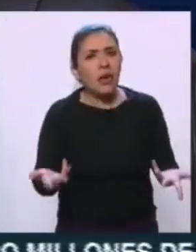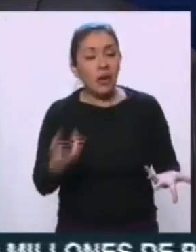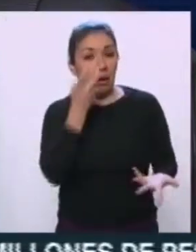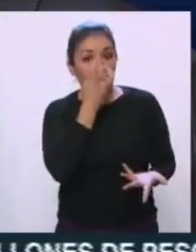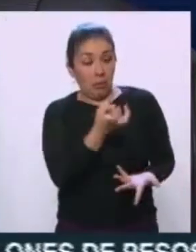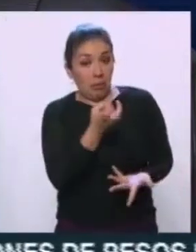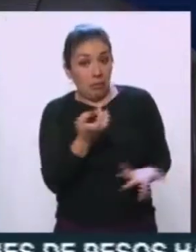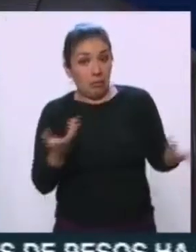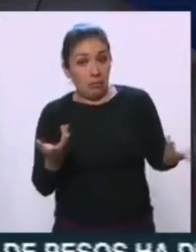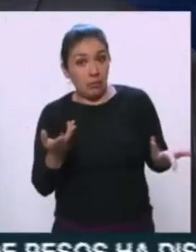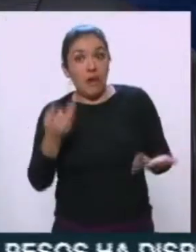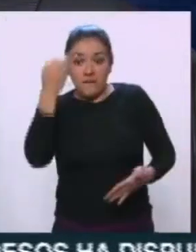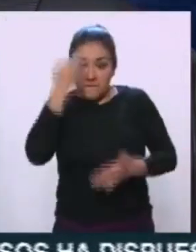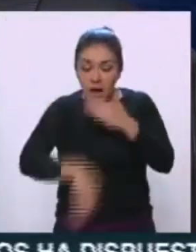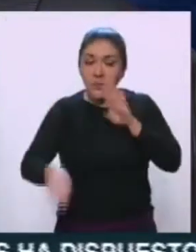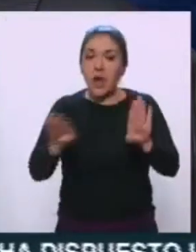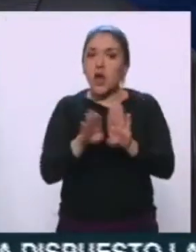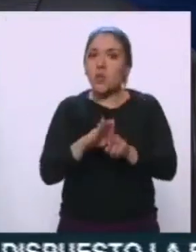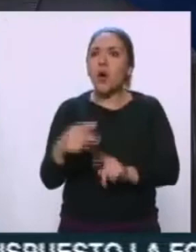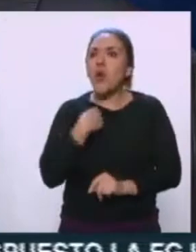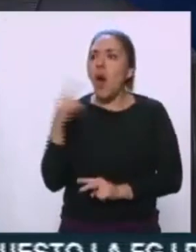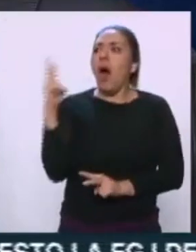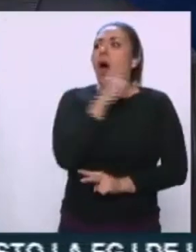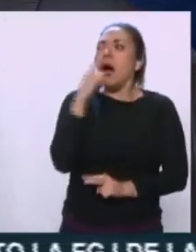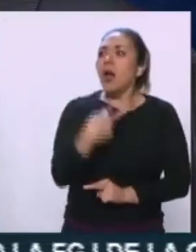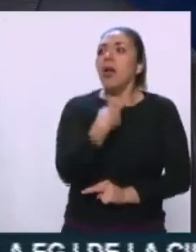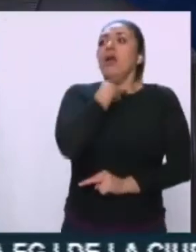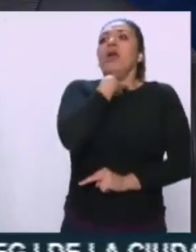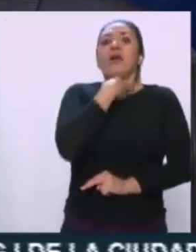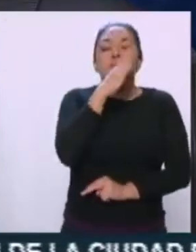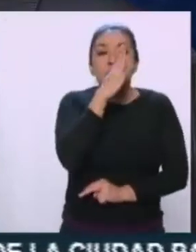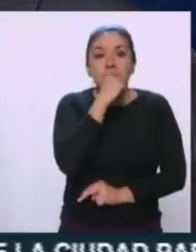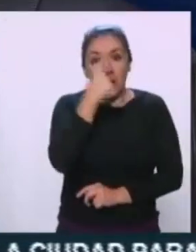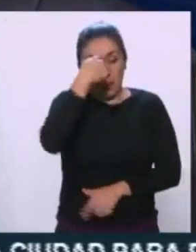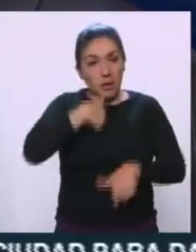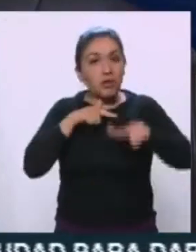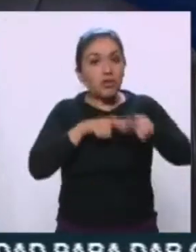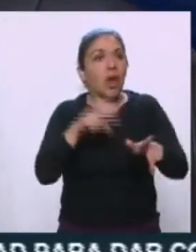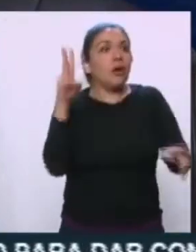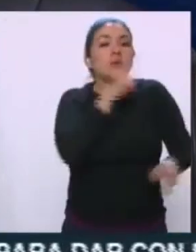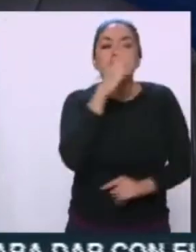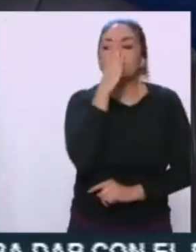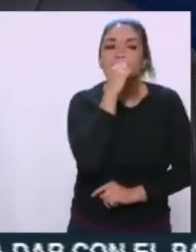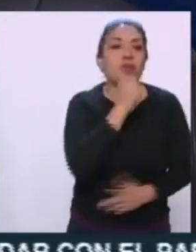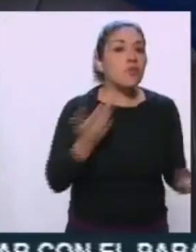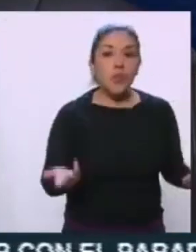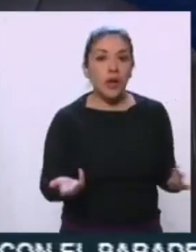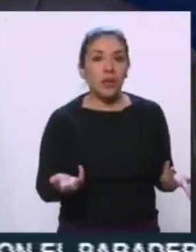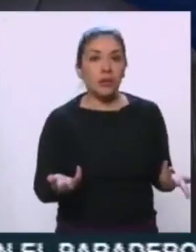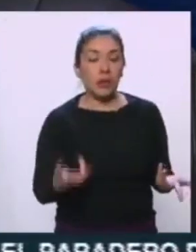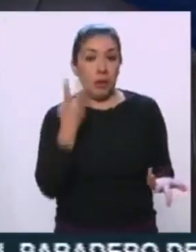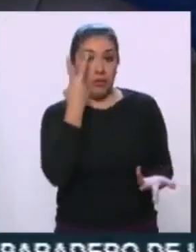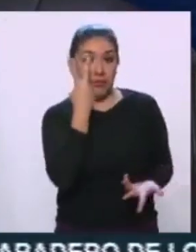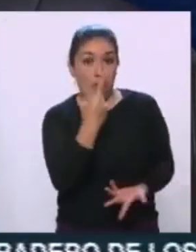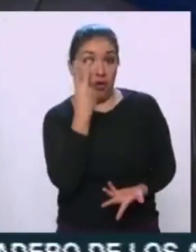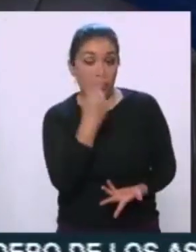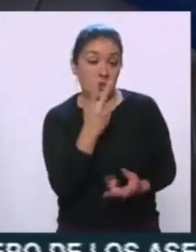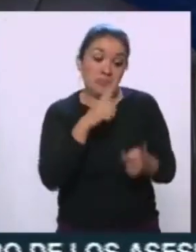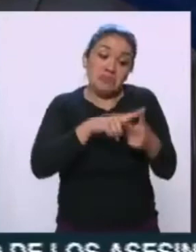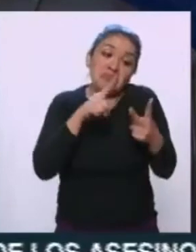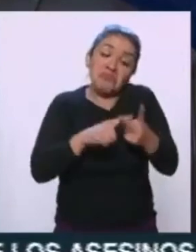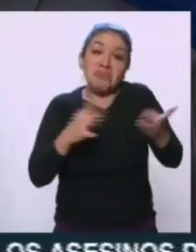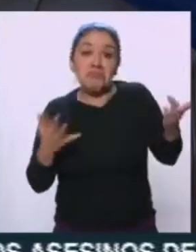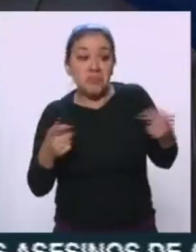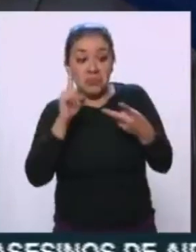que no nos da oxígeno para seguir respirando. Y hay dos